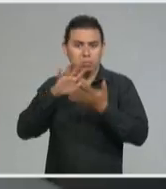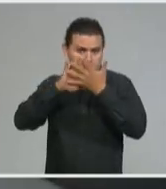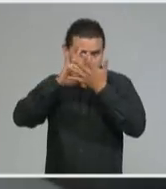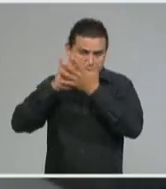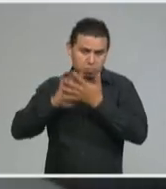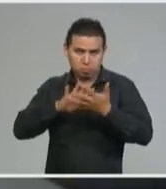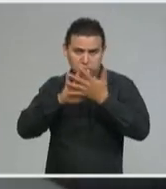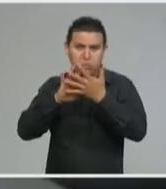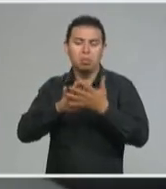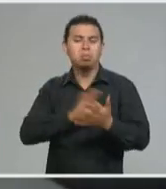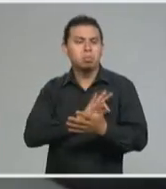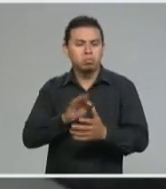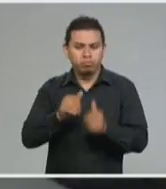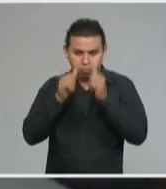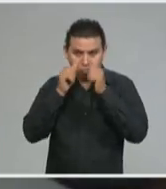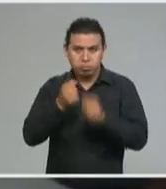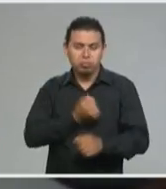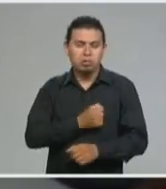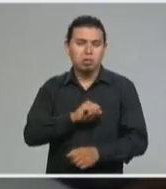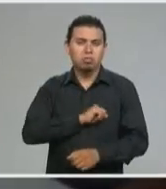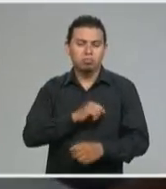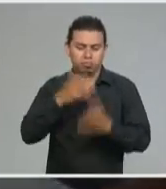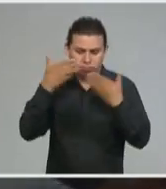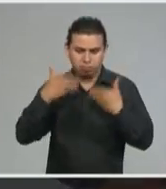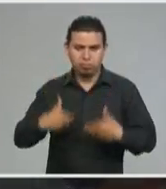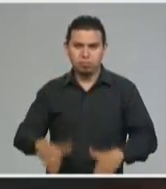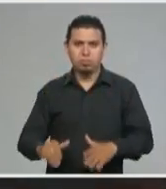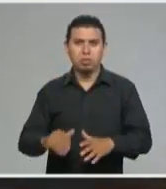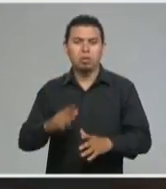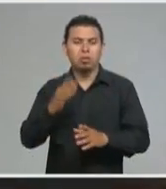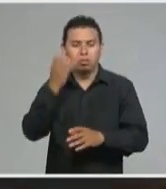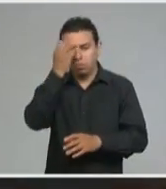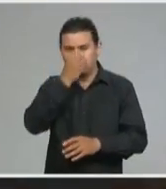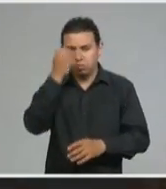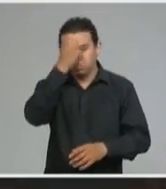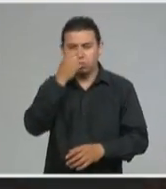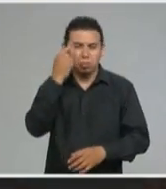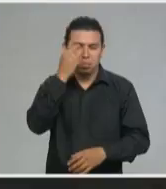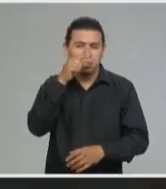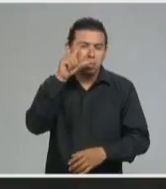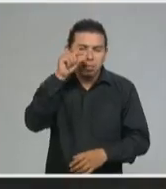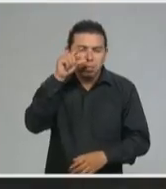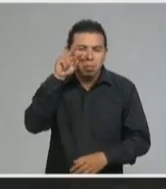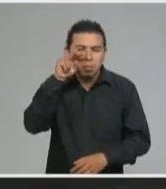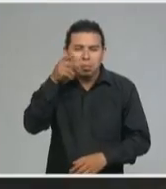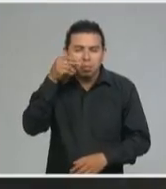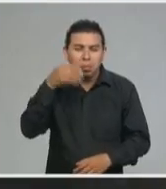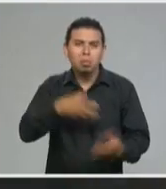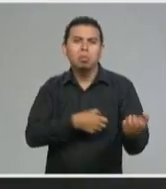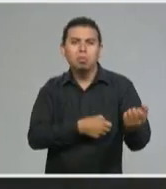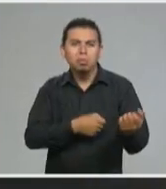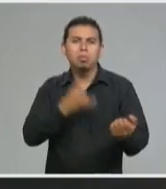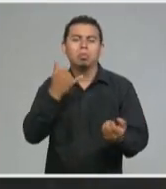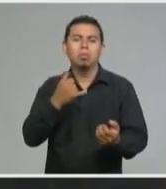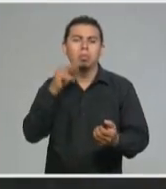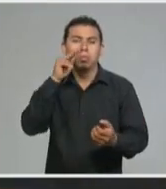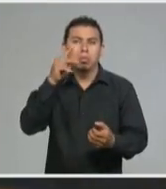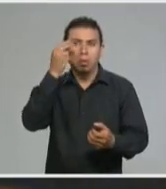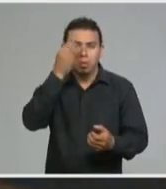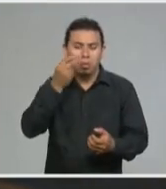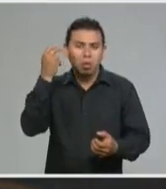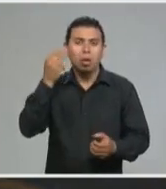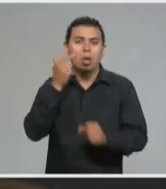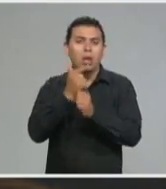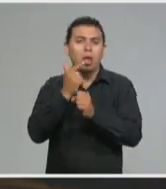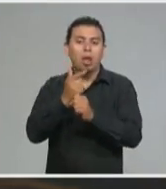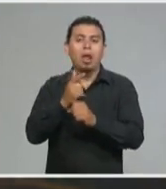centros penitenciarios su salud integral. Se hicieron exámenes de agudeza visual, toma de presión intraocular, fondo de ojo y